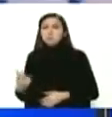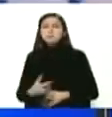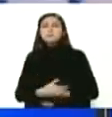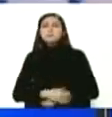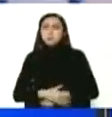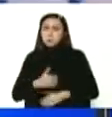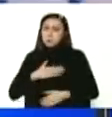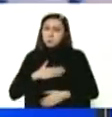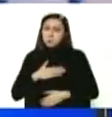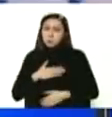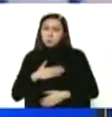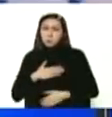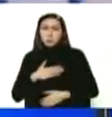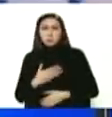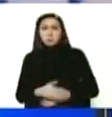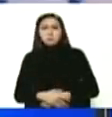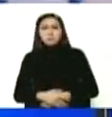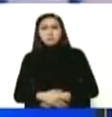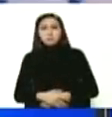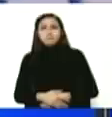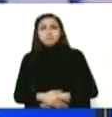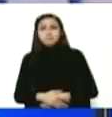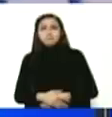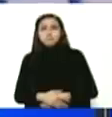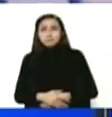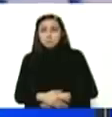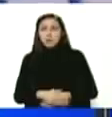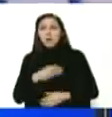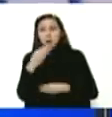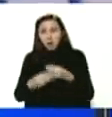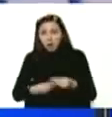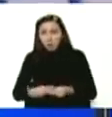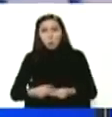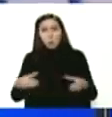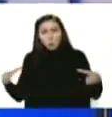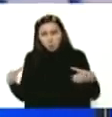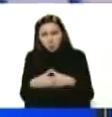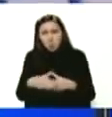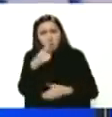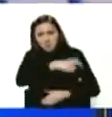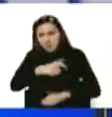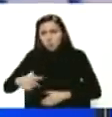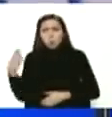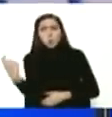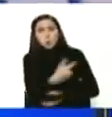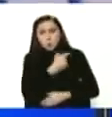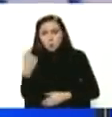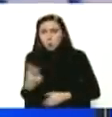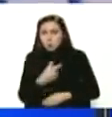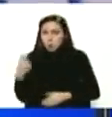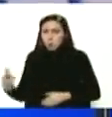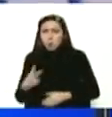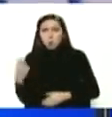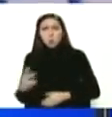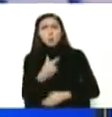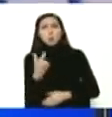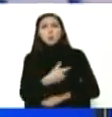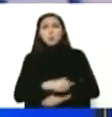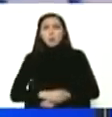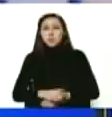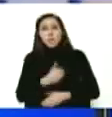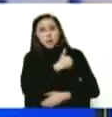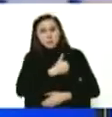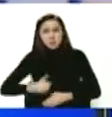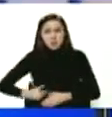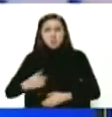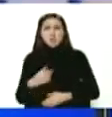Yo pongo, General Márquez, el Cuerpo de Inspectores. El Cuerpo de Inspectores de la Presidencia